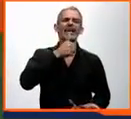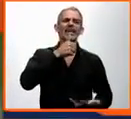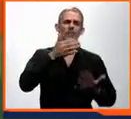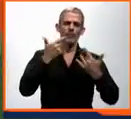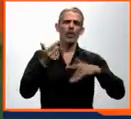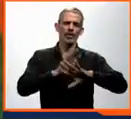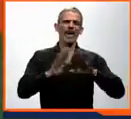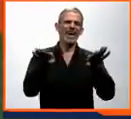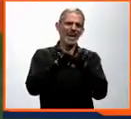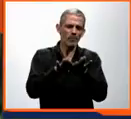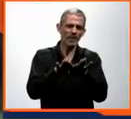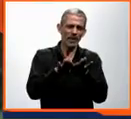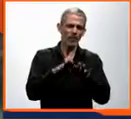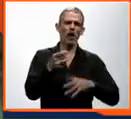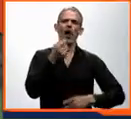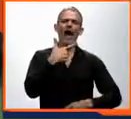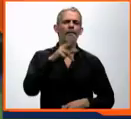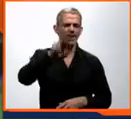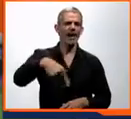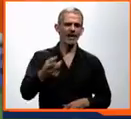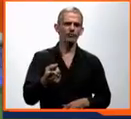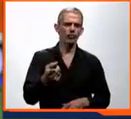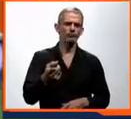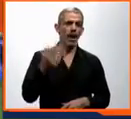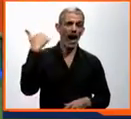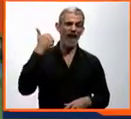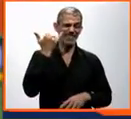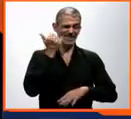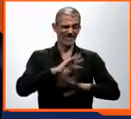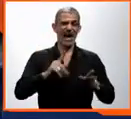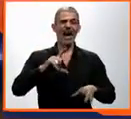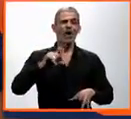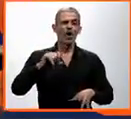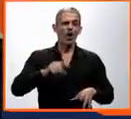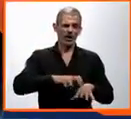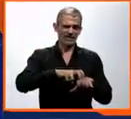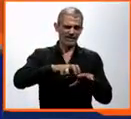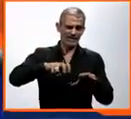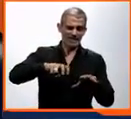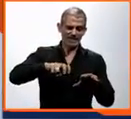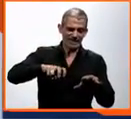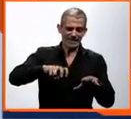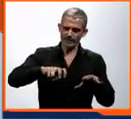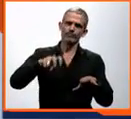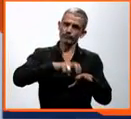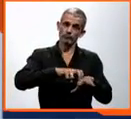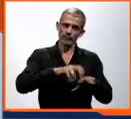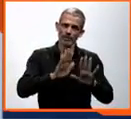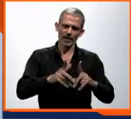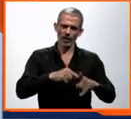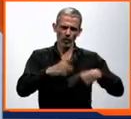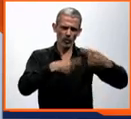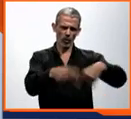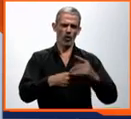posibilidad de poder empatarlo, pero bien lo decías, Gabriela, en un momento estaba prácticamente fuera de lo que es la posibilidad del torneo.